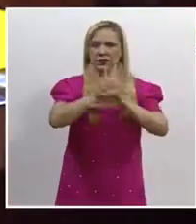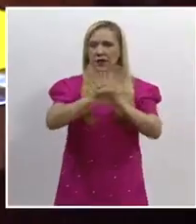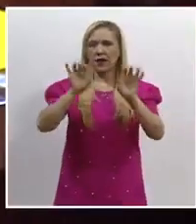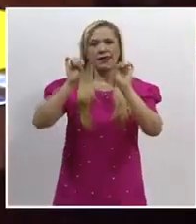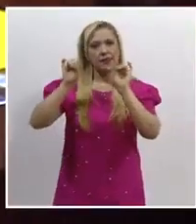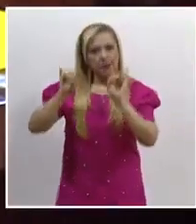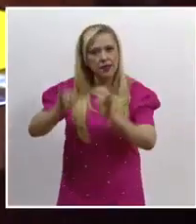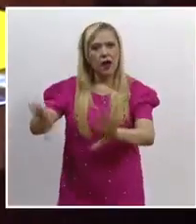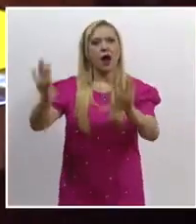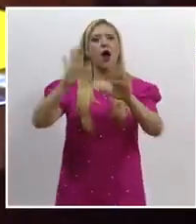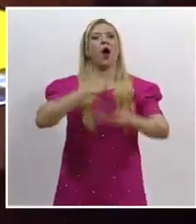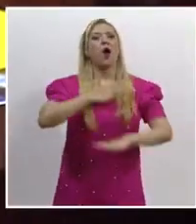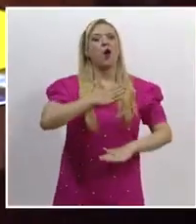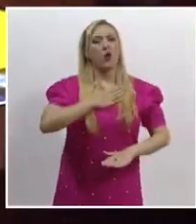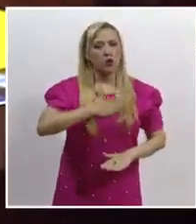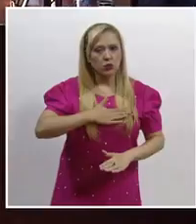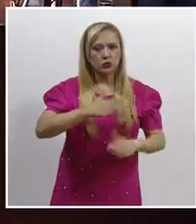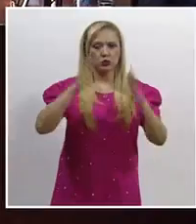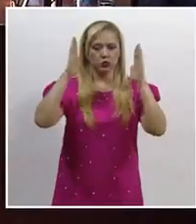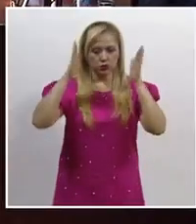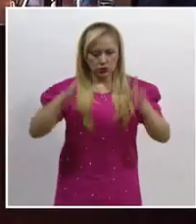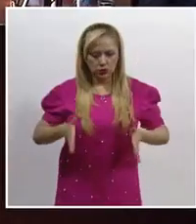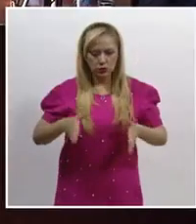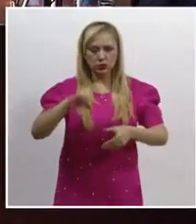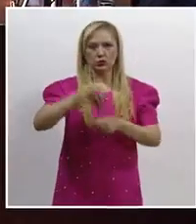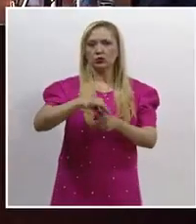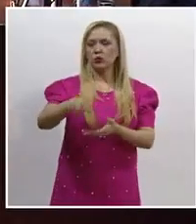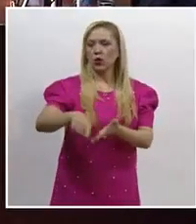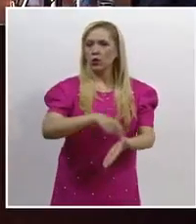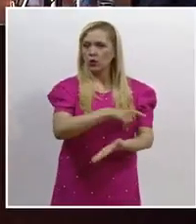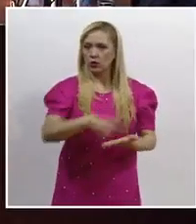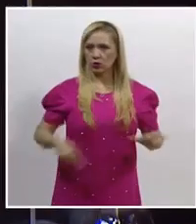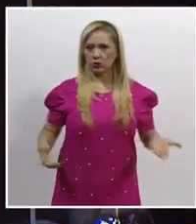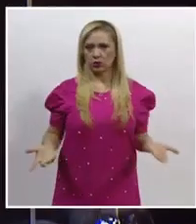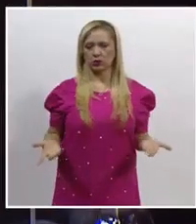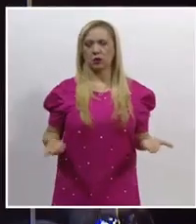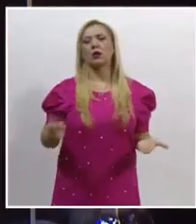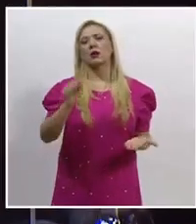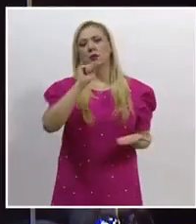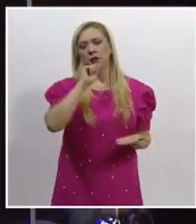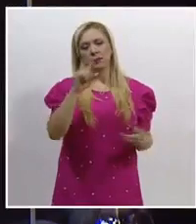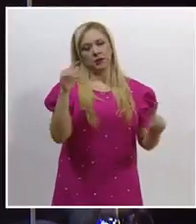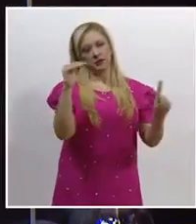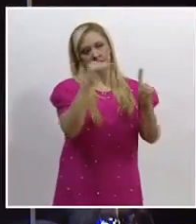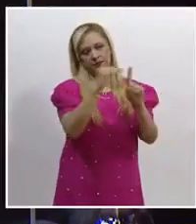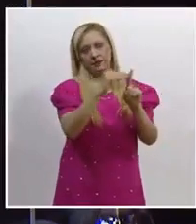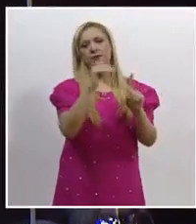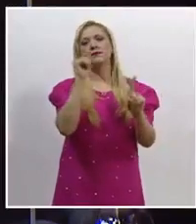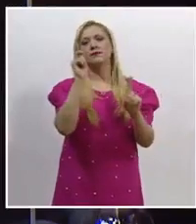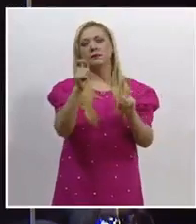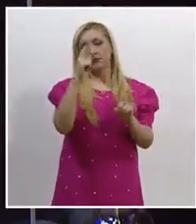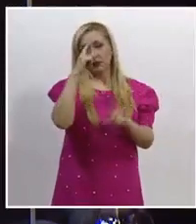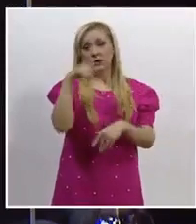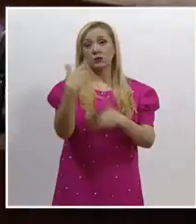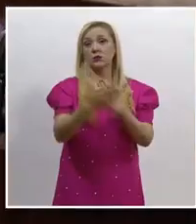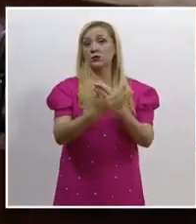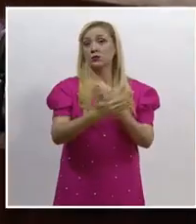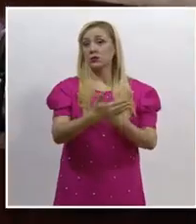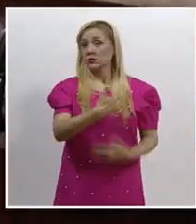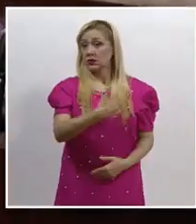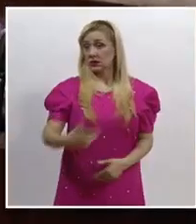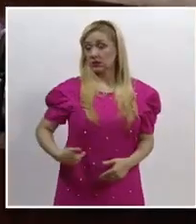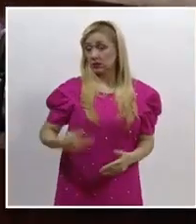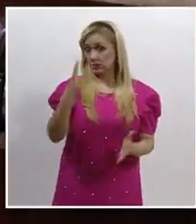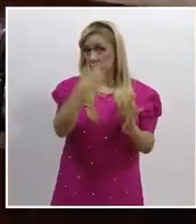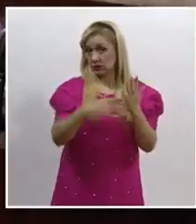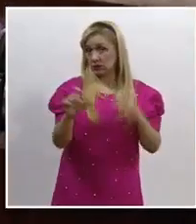el principio de imparcialidad y neutralidad. También se ordenaron medidas cautelares preventivas en relación con la próxima elección